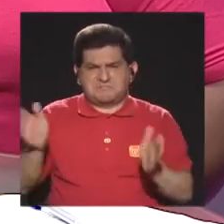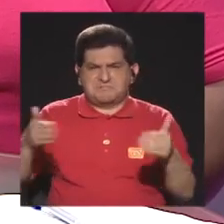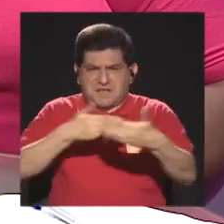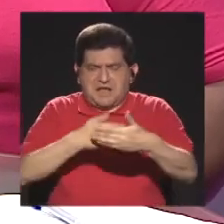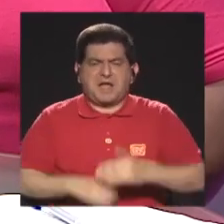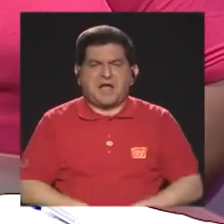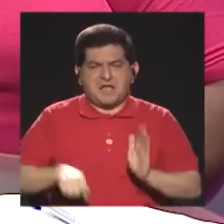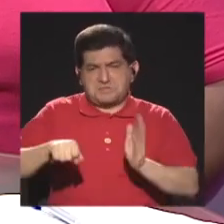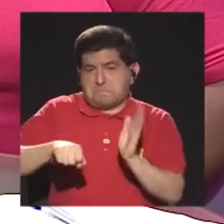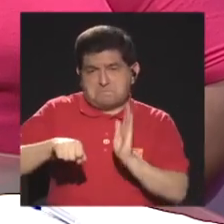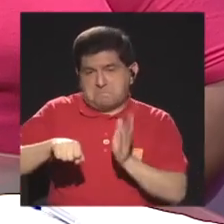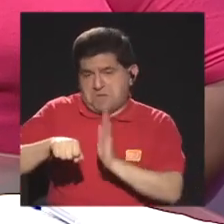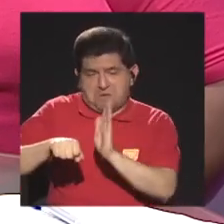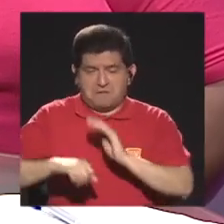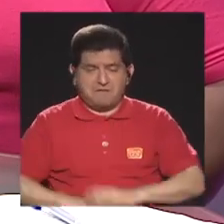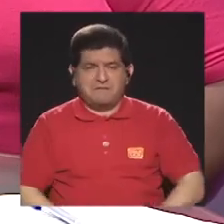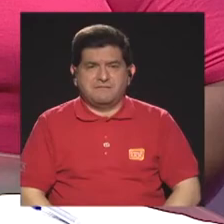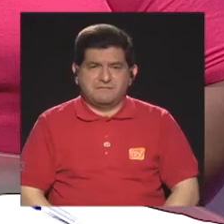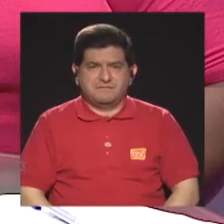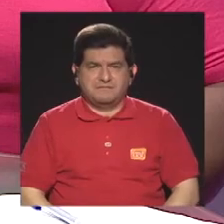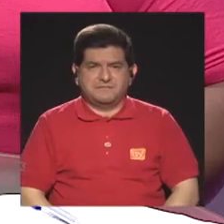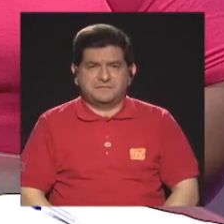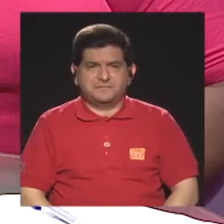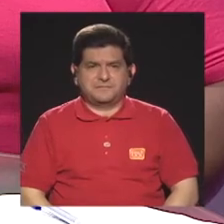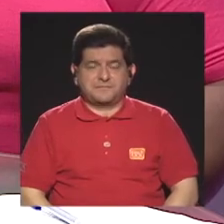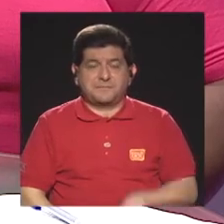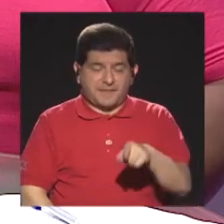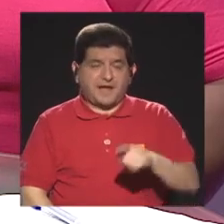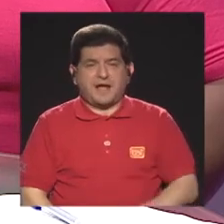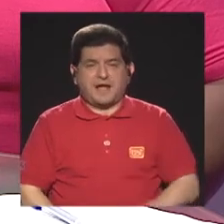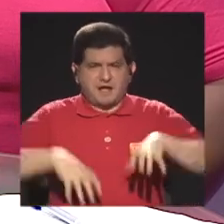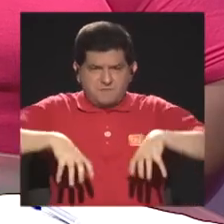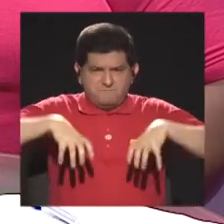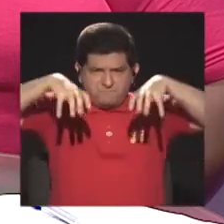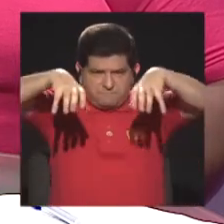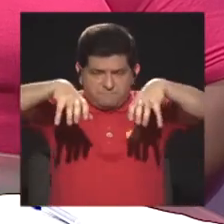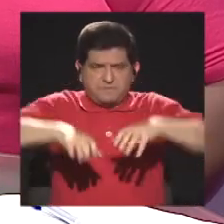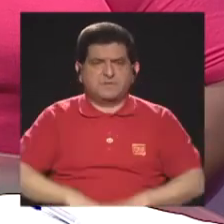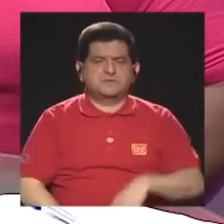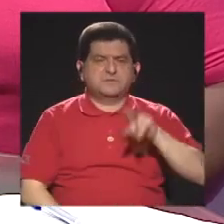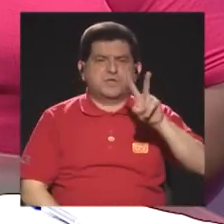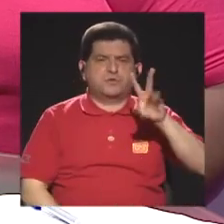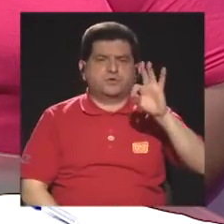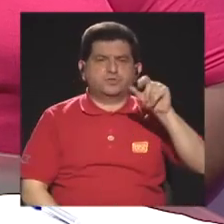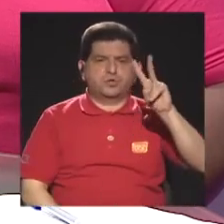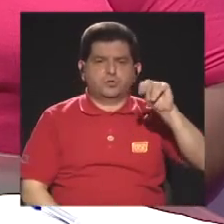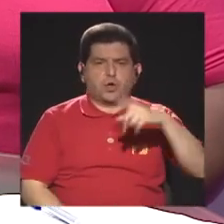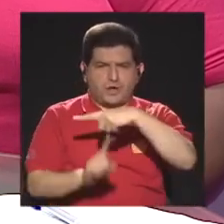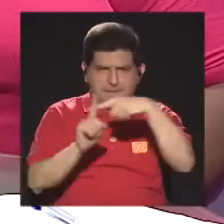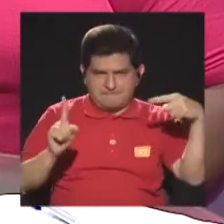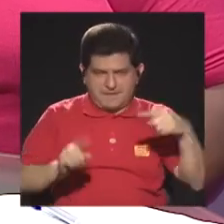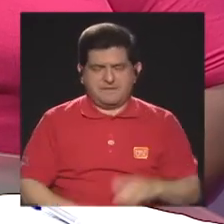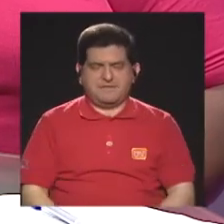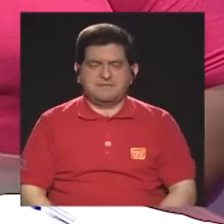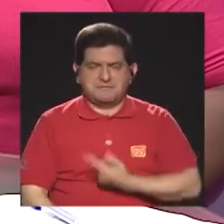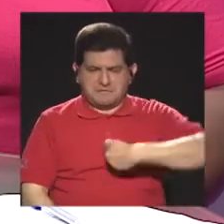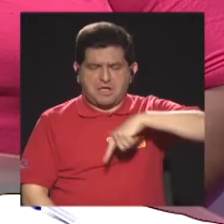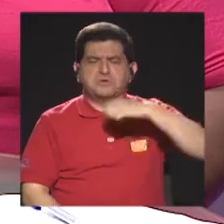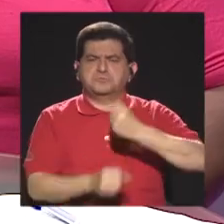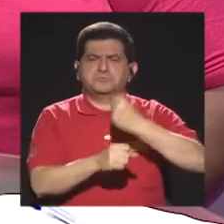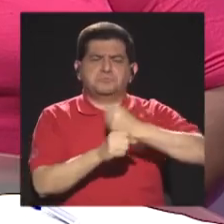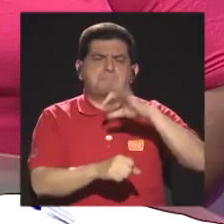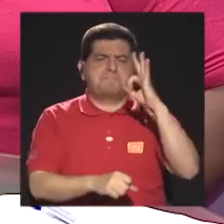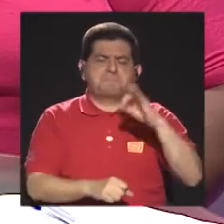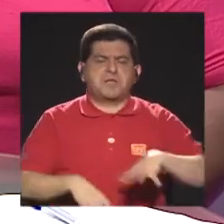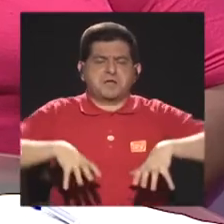si es piña son 70 cajas. Entonces, los montacargas que utilizamos para eso son de 2,5 toneladas. Entonces, levantamos bien lo